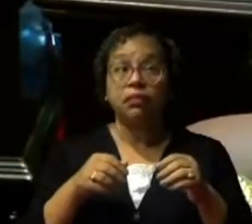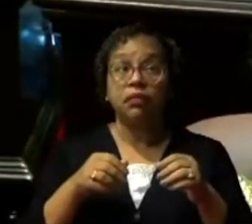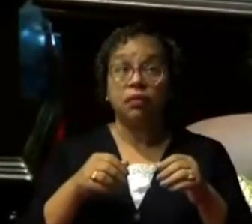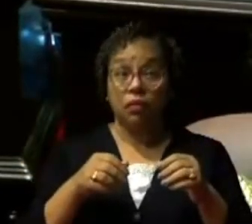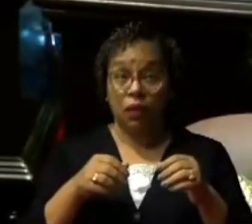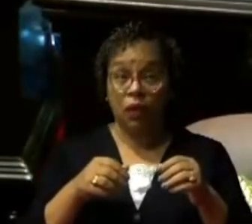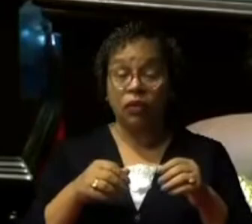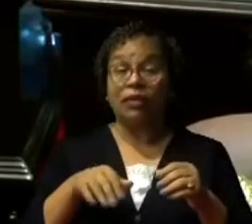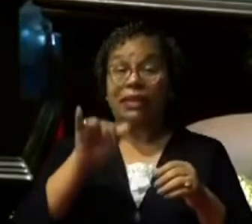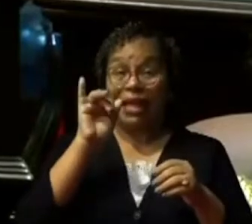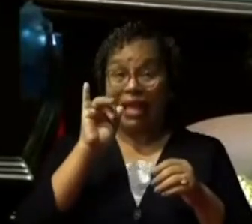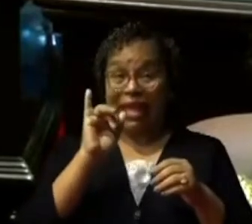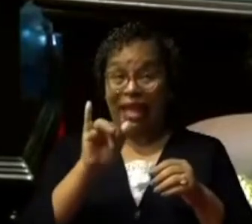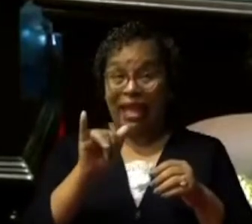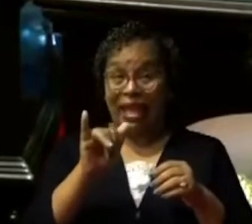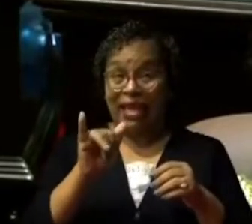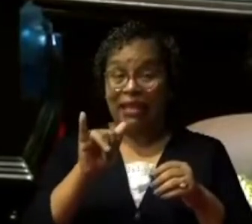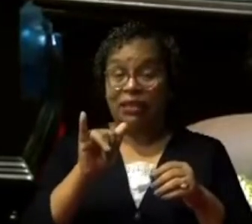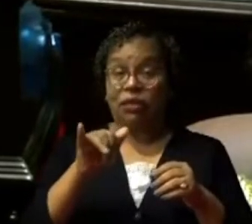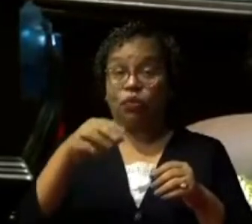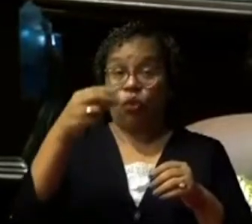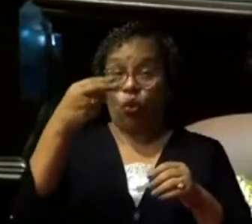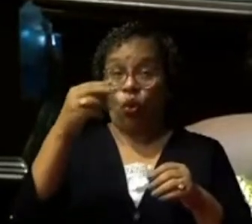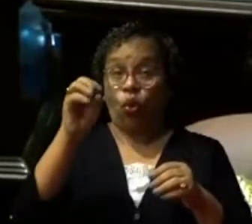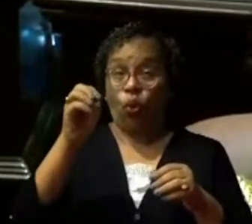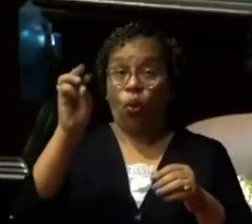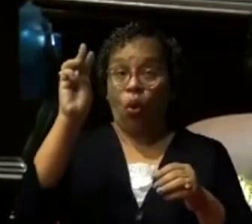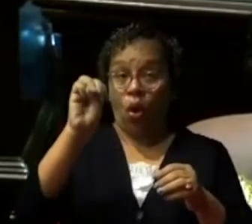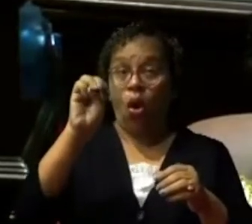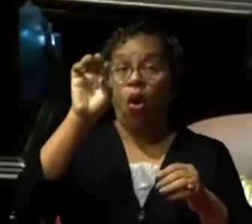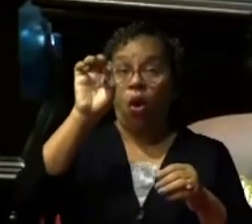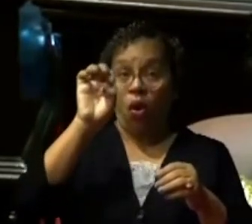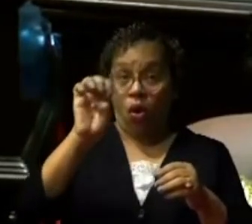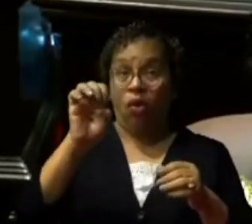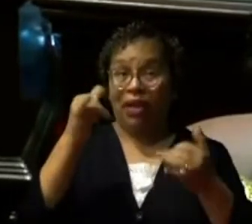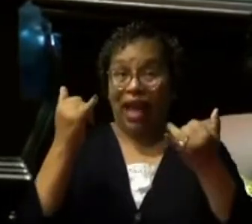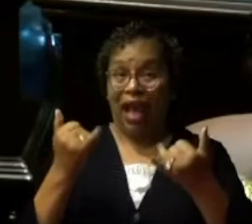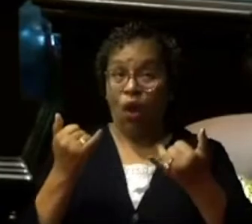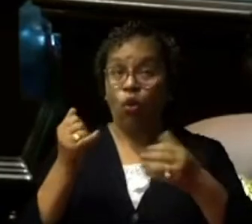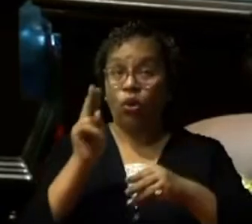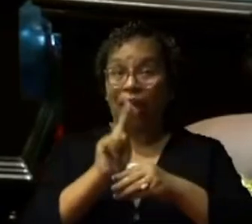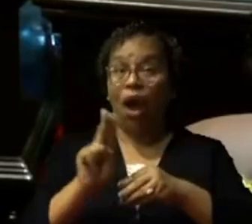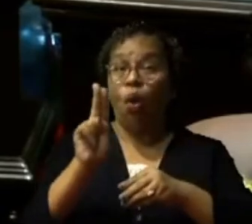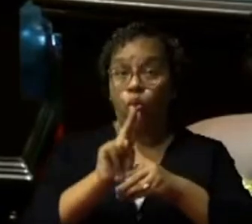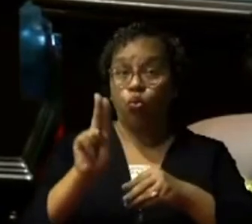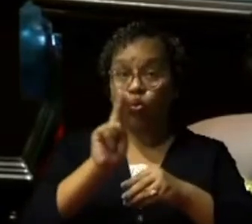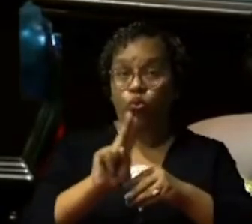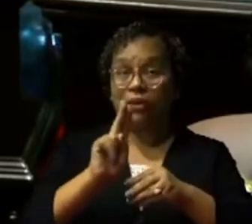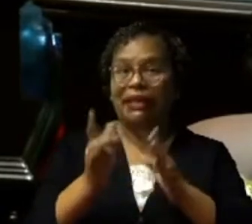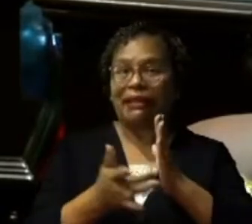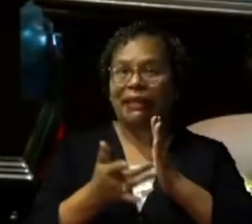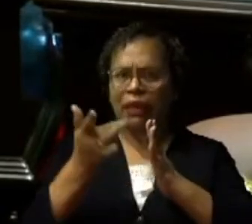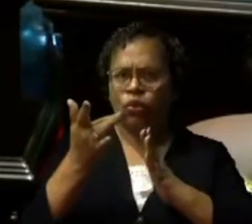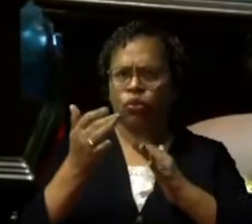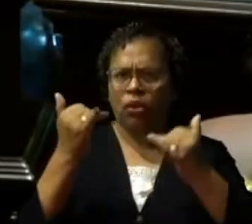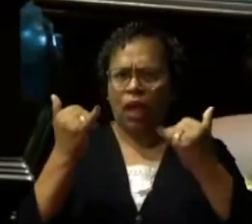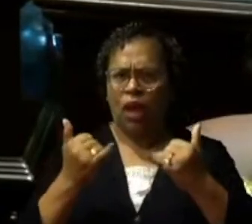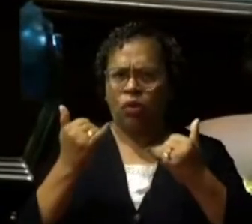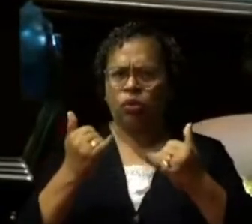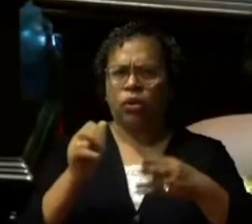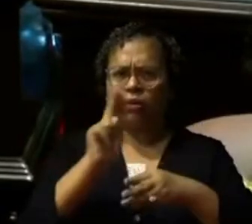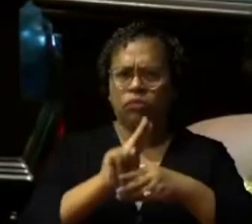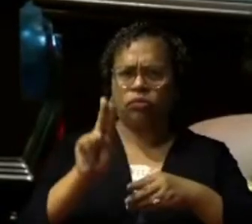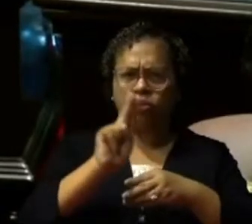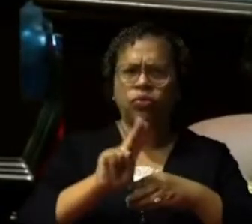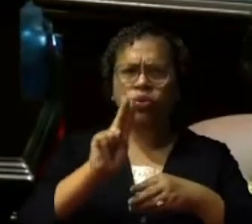Hunt que permite traducir votación en escaños, eso tradujo que de las 48